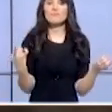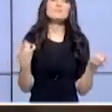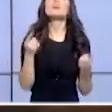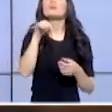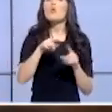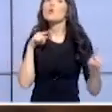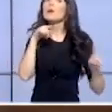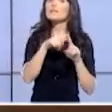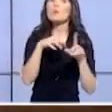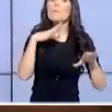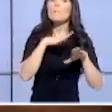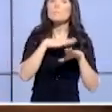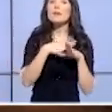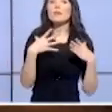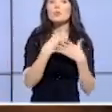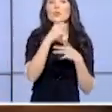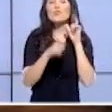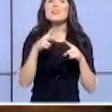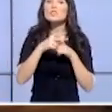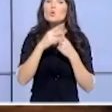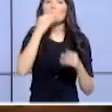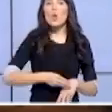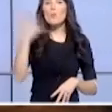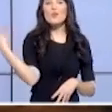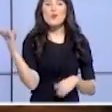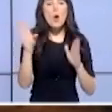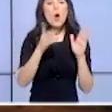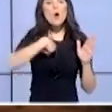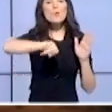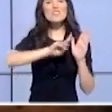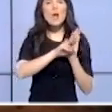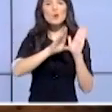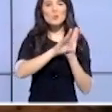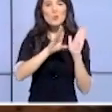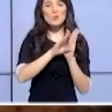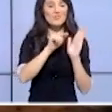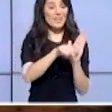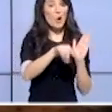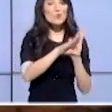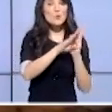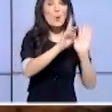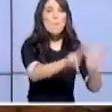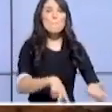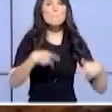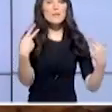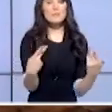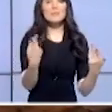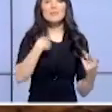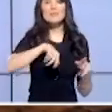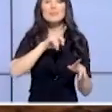solidarios Un fin para el que contamos con el mejor instrumento nuestra Constitución que ya nos ha